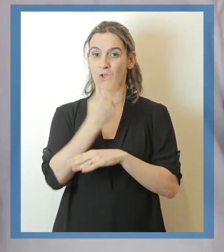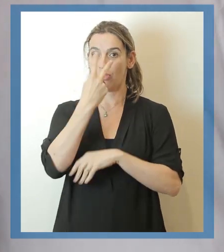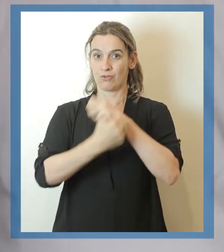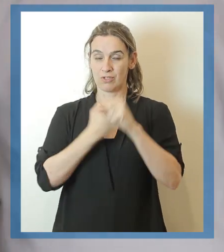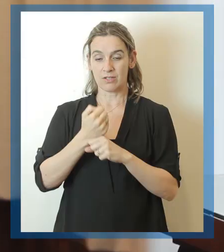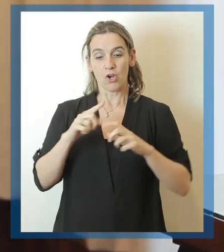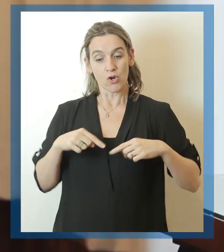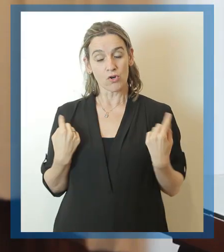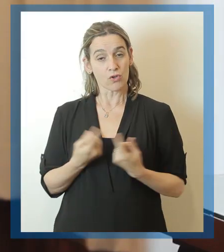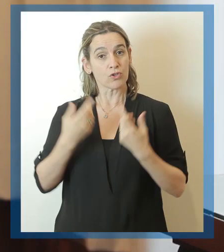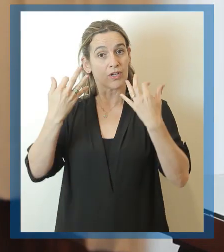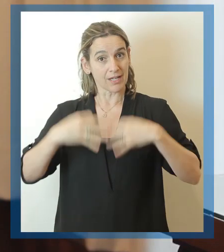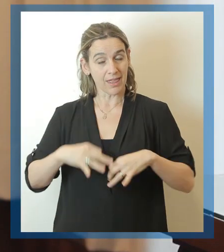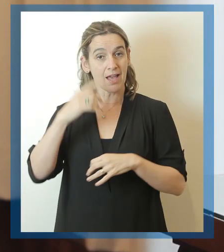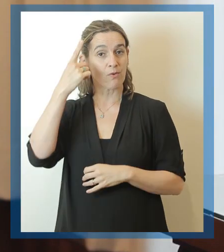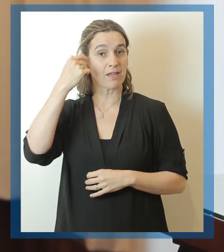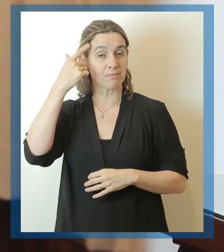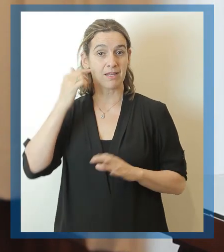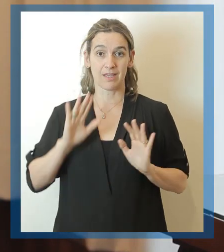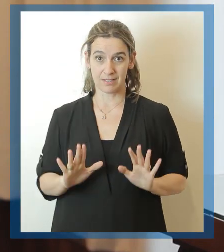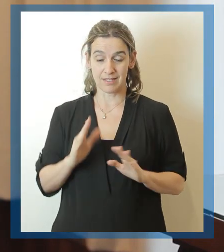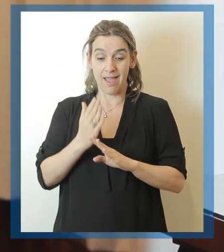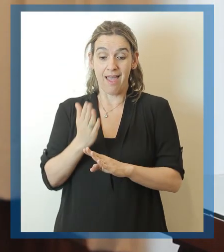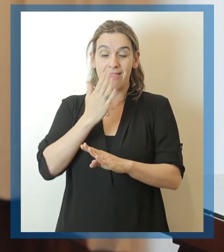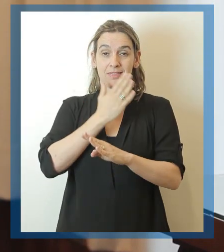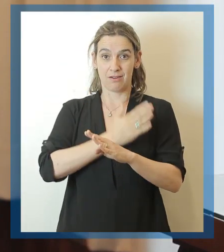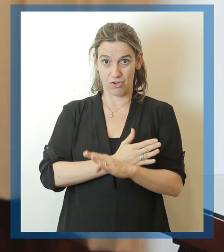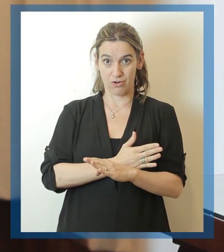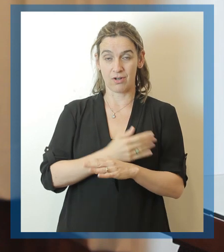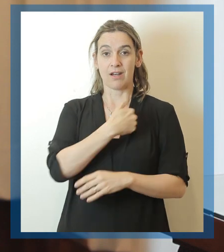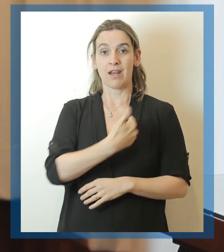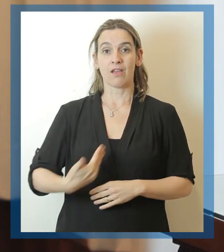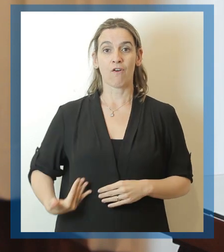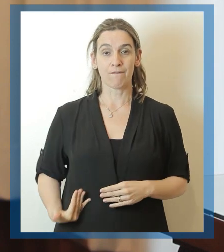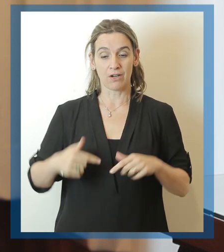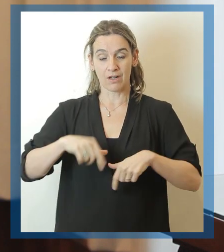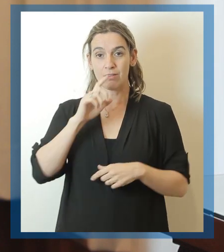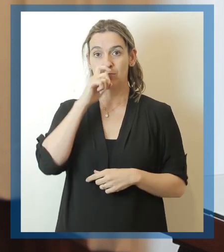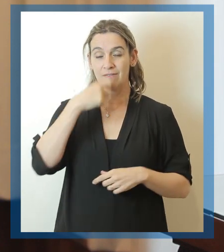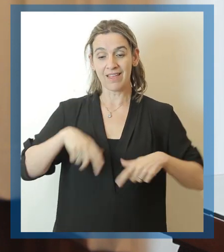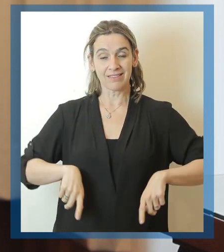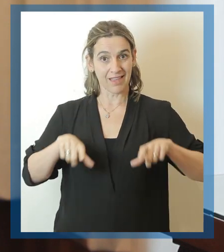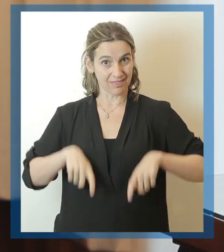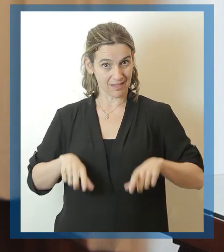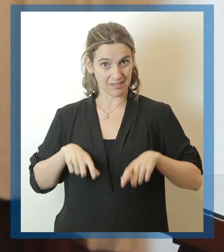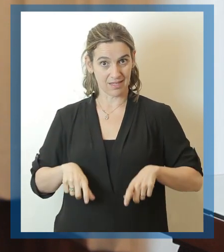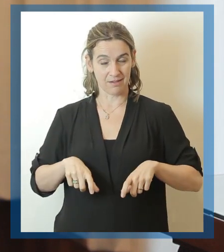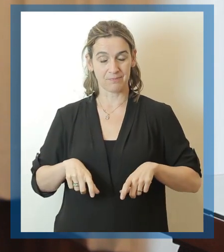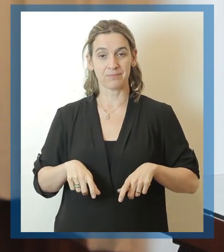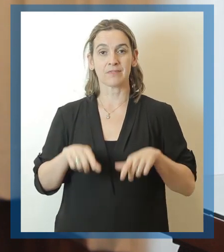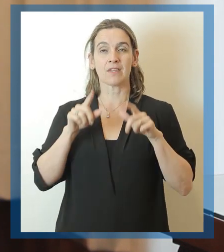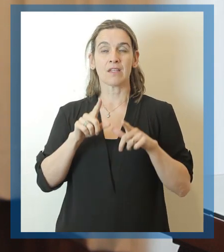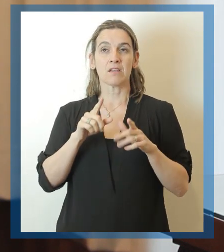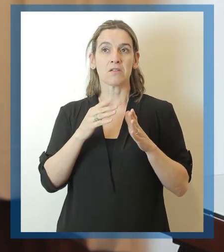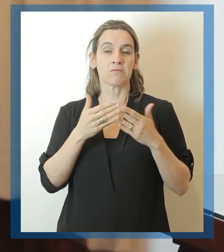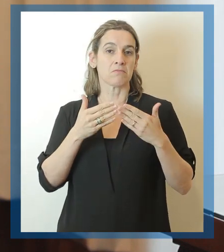2 años. Nosotros en realidad teníamos una experiencia anterior en el gobierno de Montevideo, en la Intendencia de